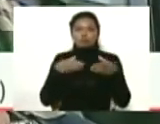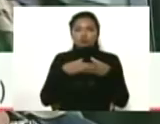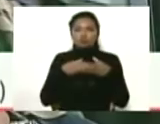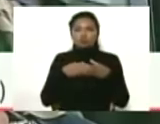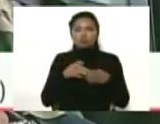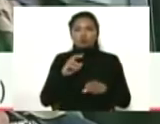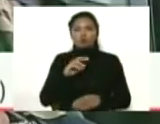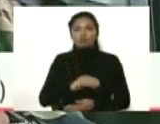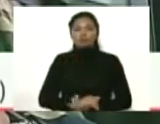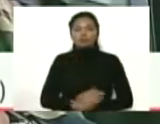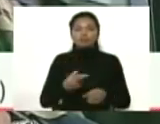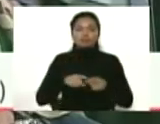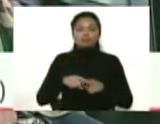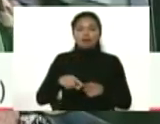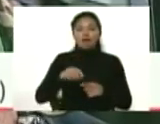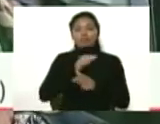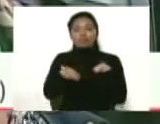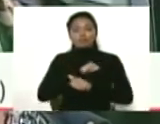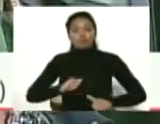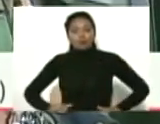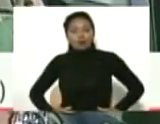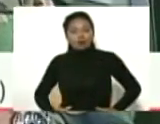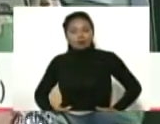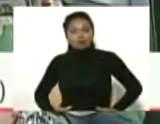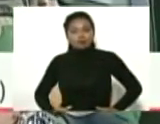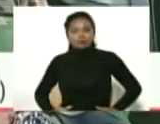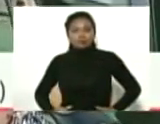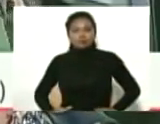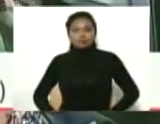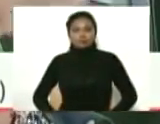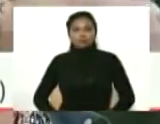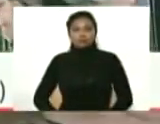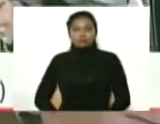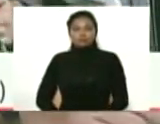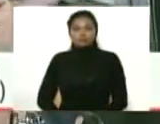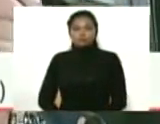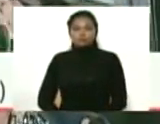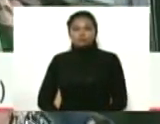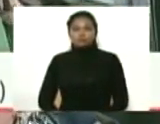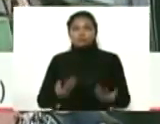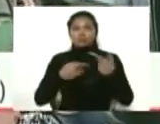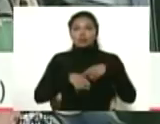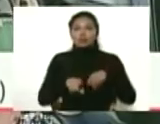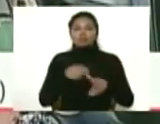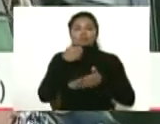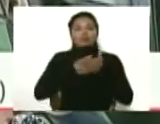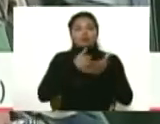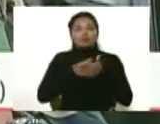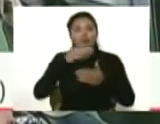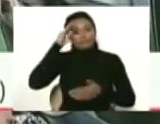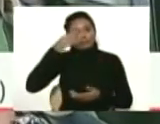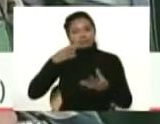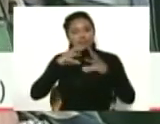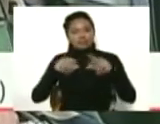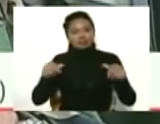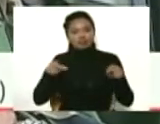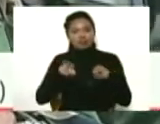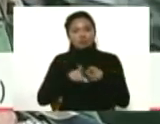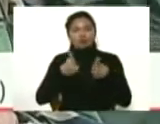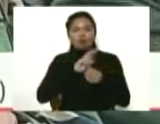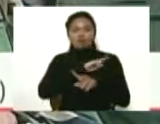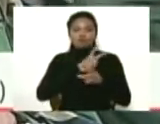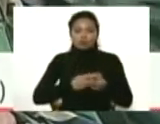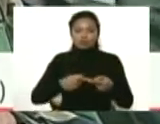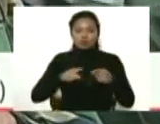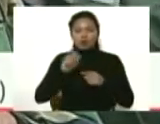de la Fuerza Armada Nacional Bolivariana que a través de los cuerpos combatientes y de la milicia territorial